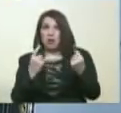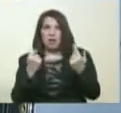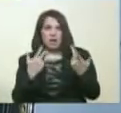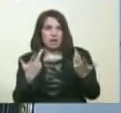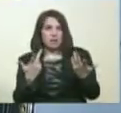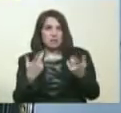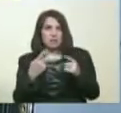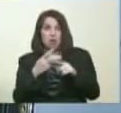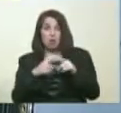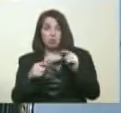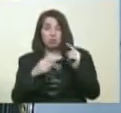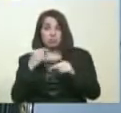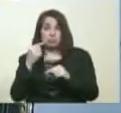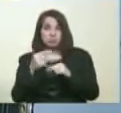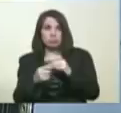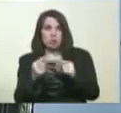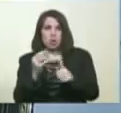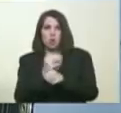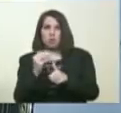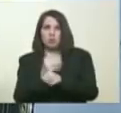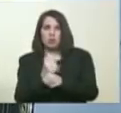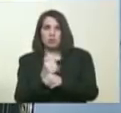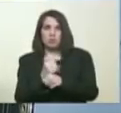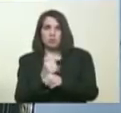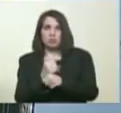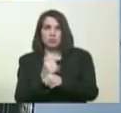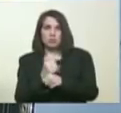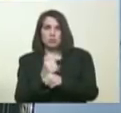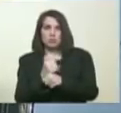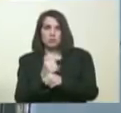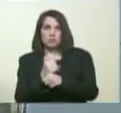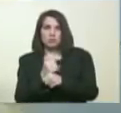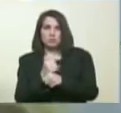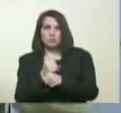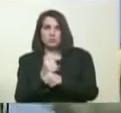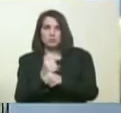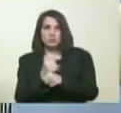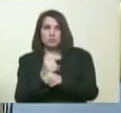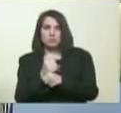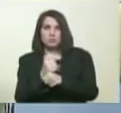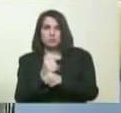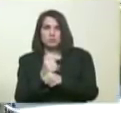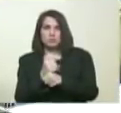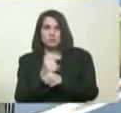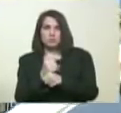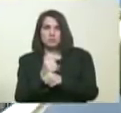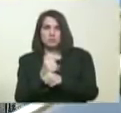y salgamos a la calle y consigamos precisamente